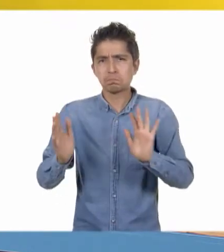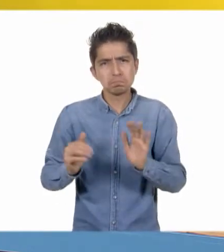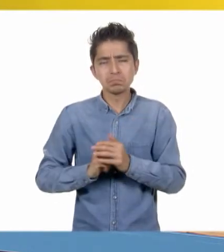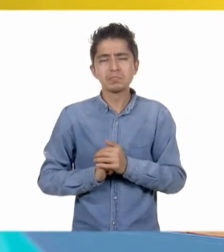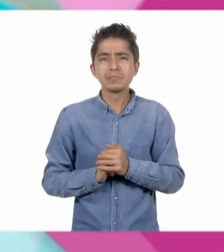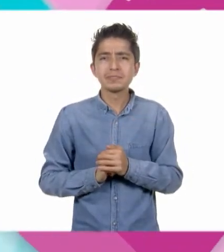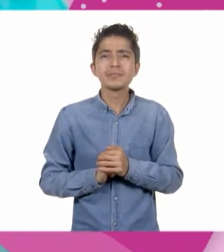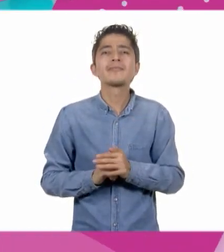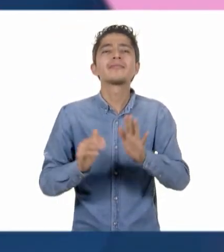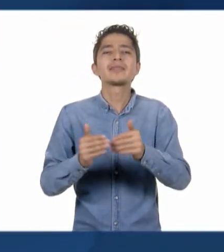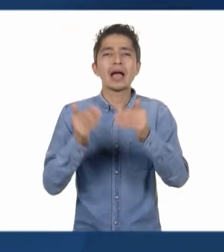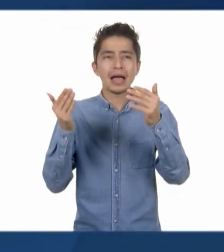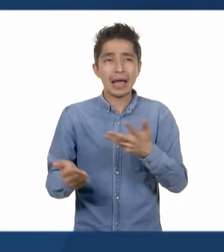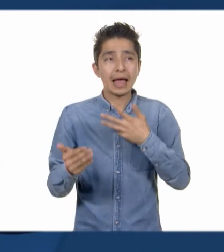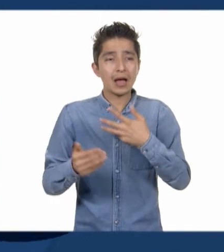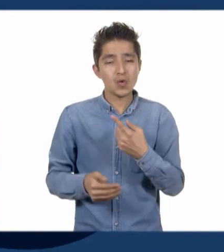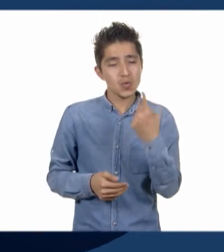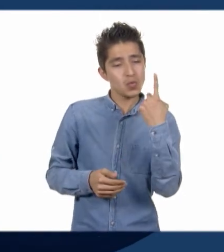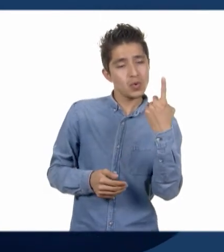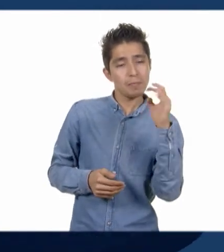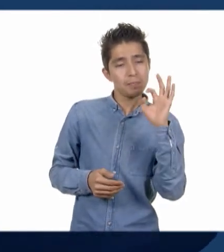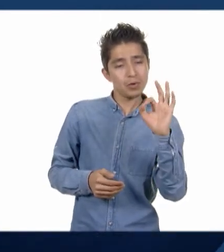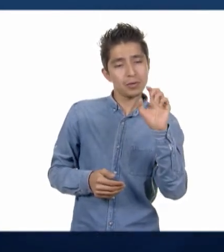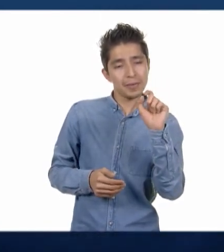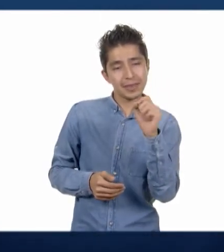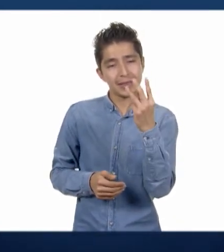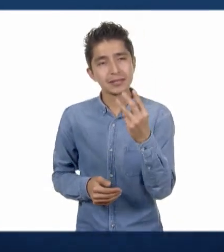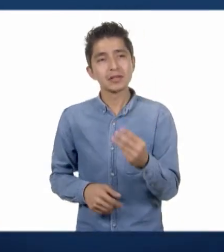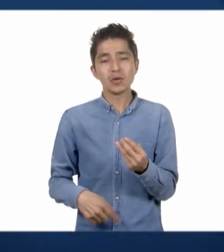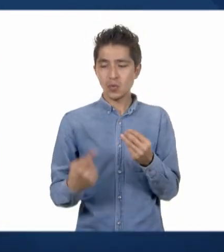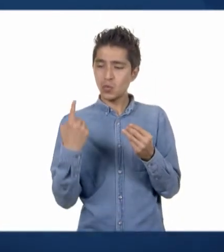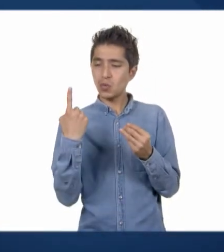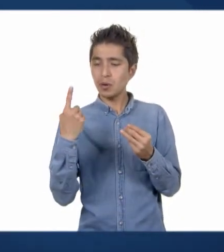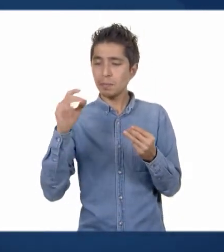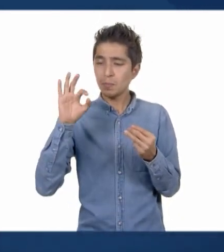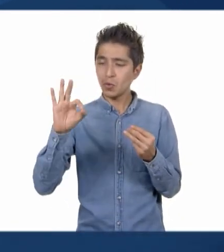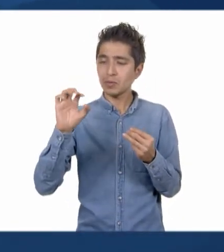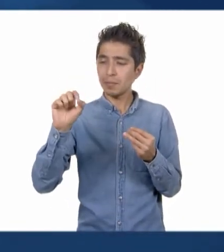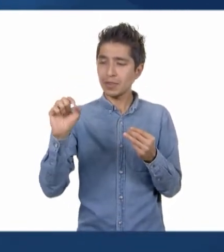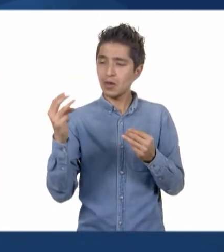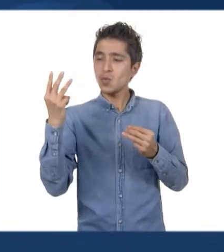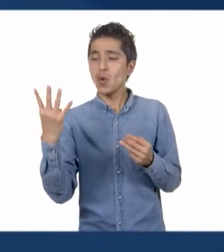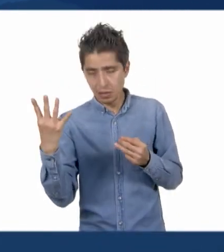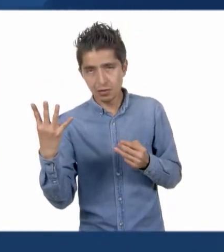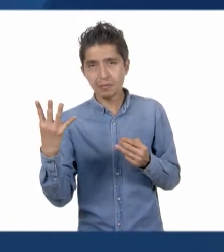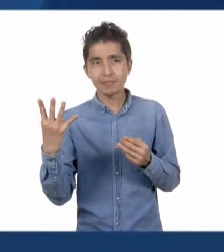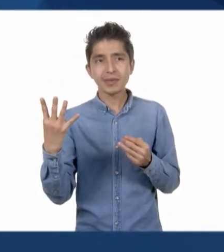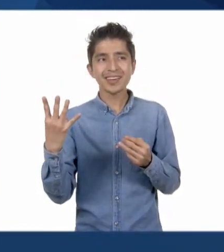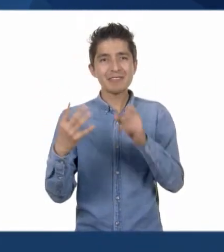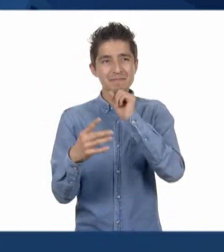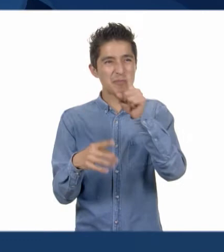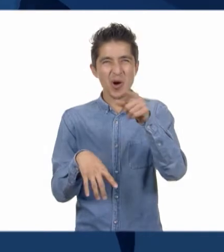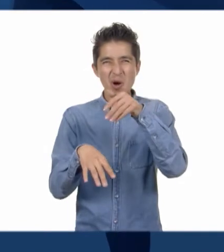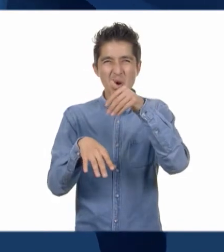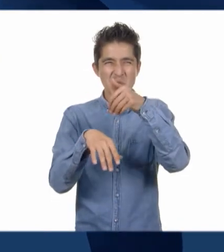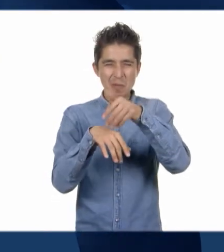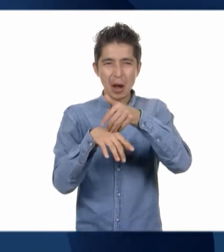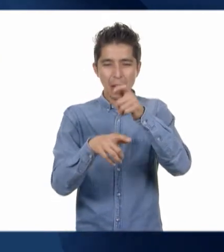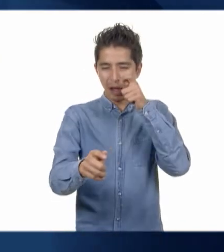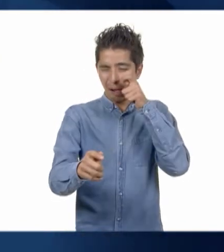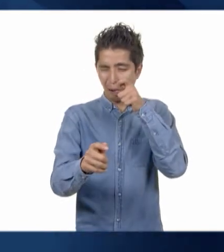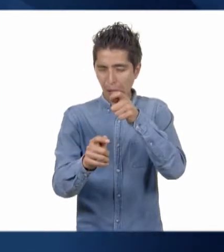Aquí tenemos el 1.23 y el 1.24. Al ampliar el espacio entre ellos, yo